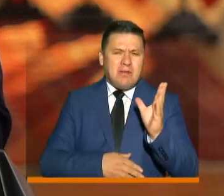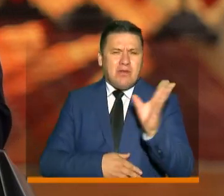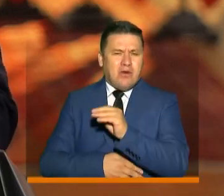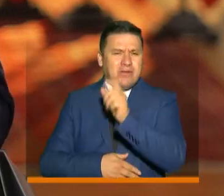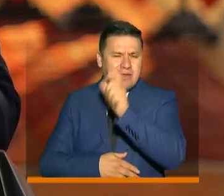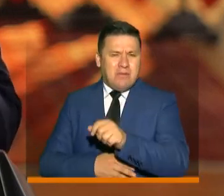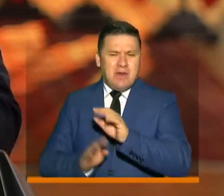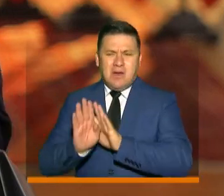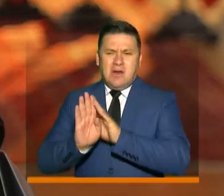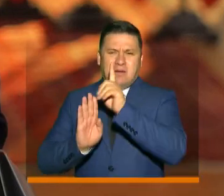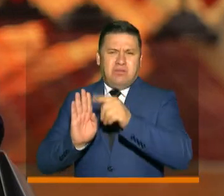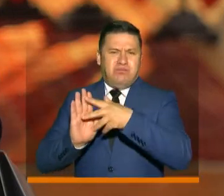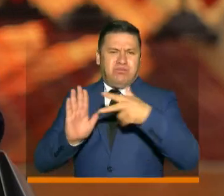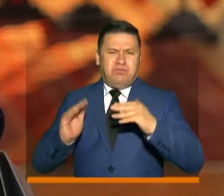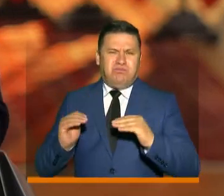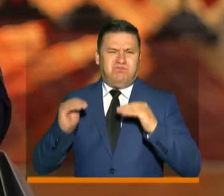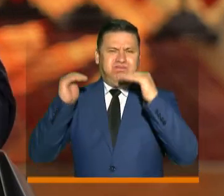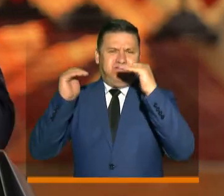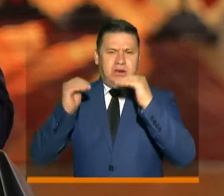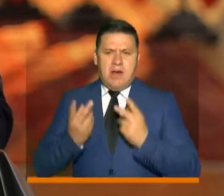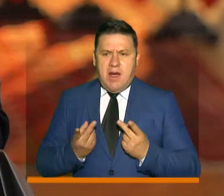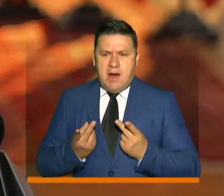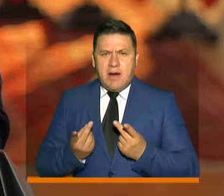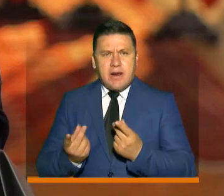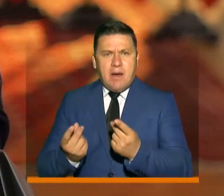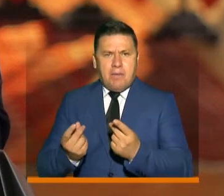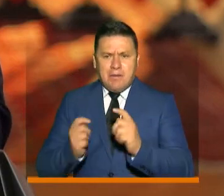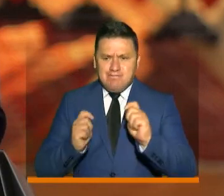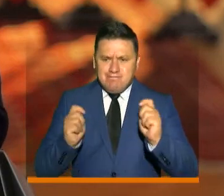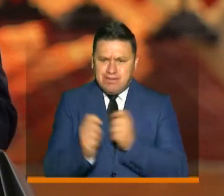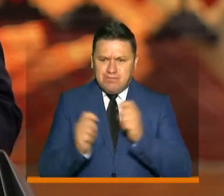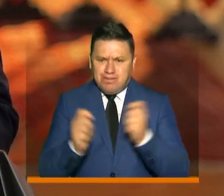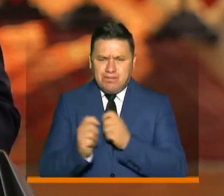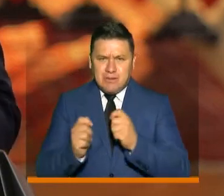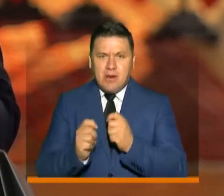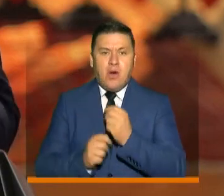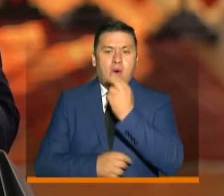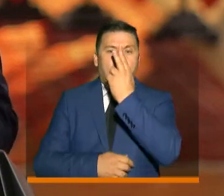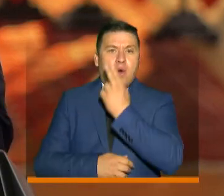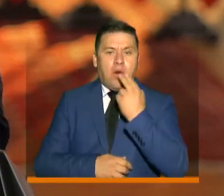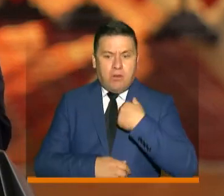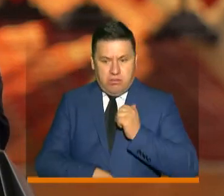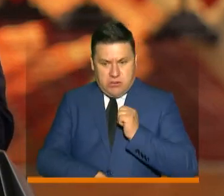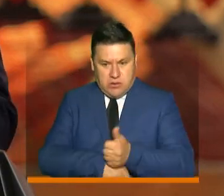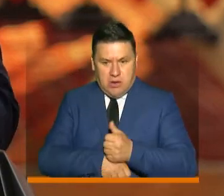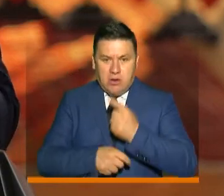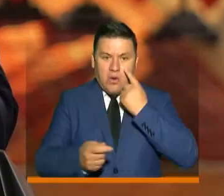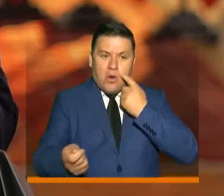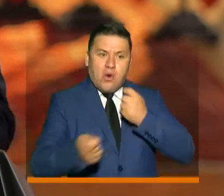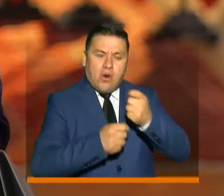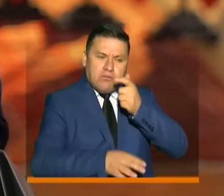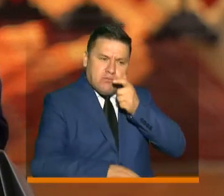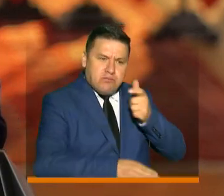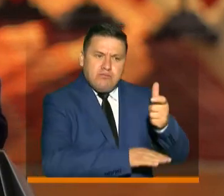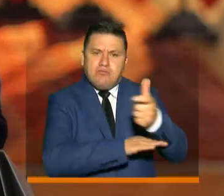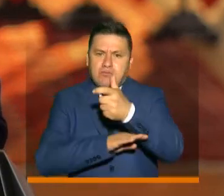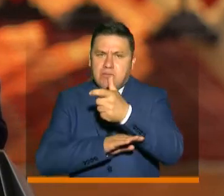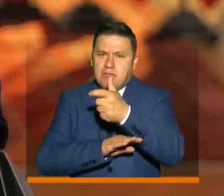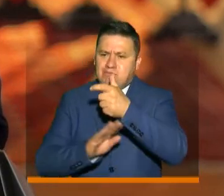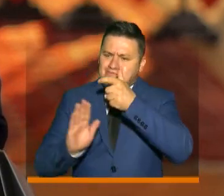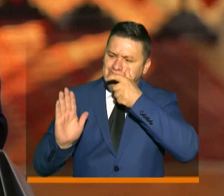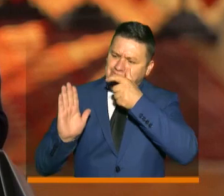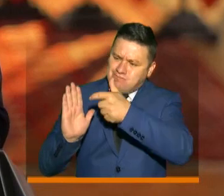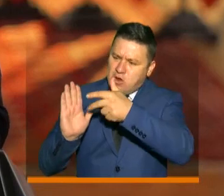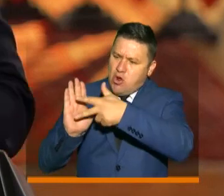por su rápida adaptación a los retos y por cumplir con su tarea de control de constitucionalidad y